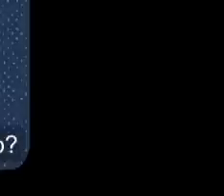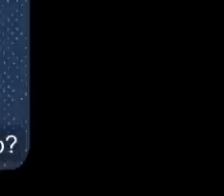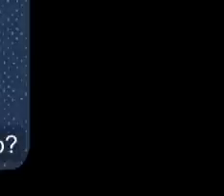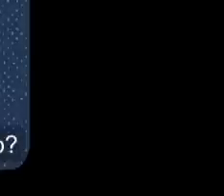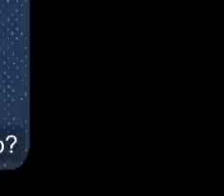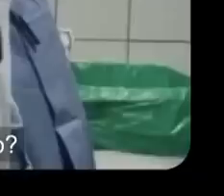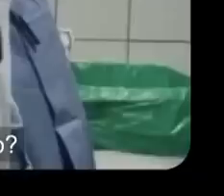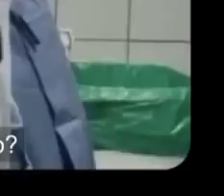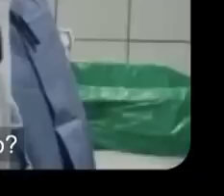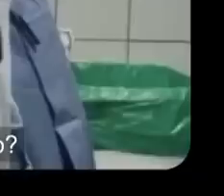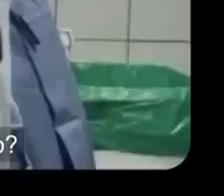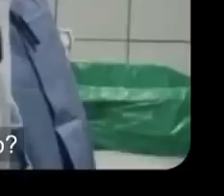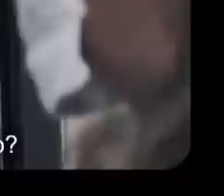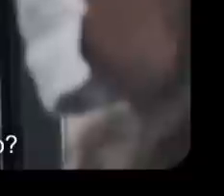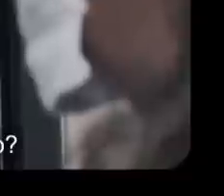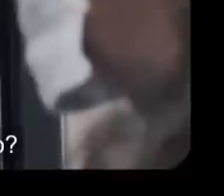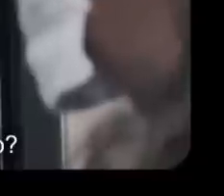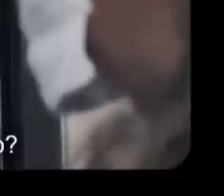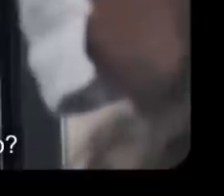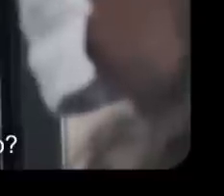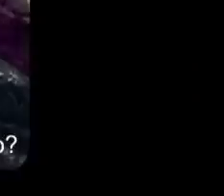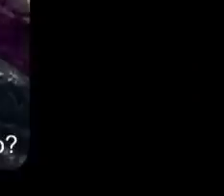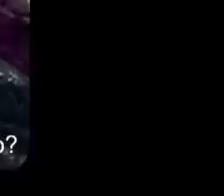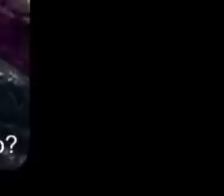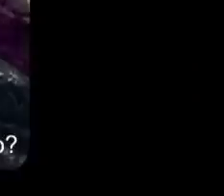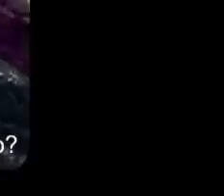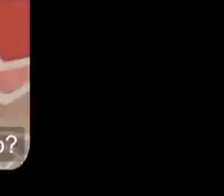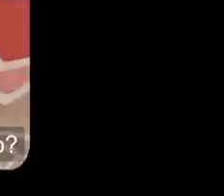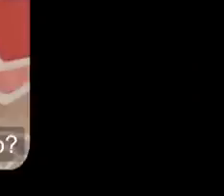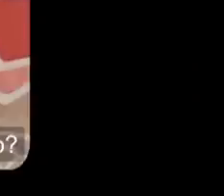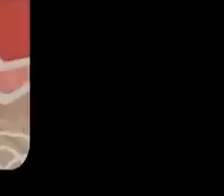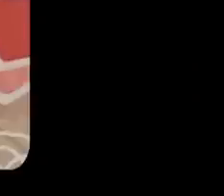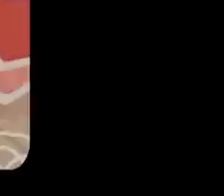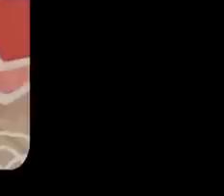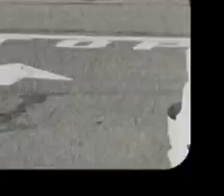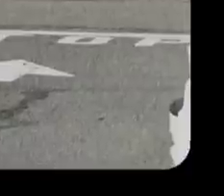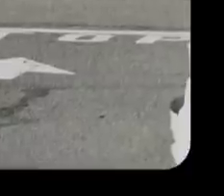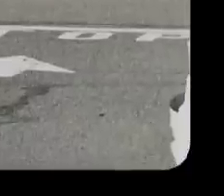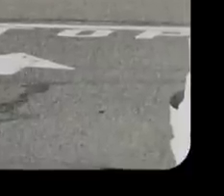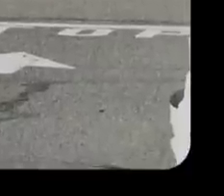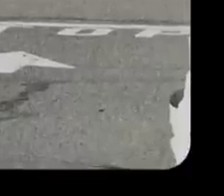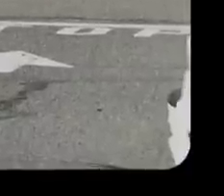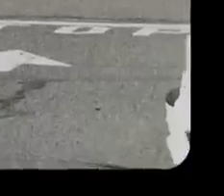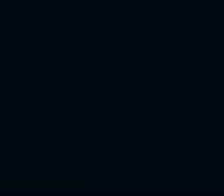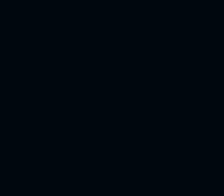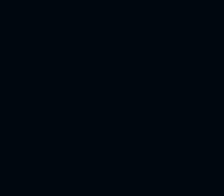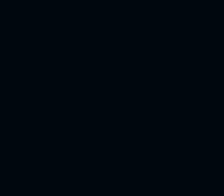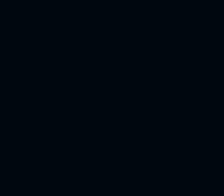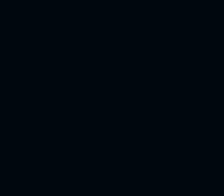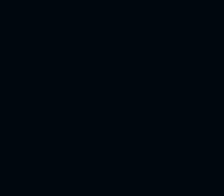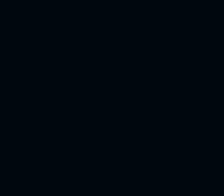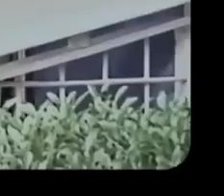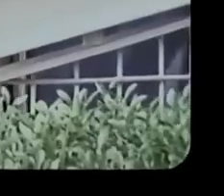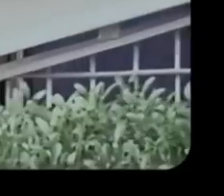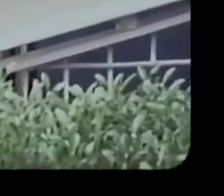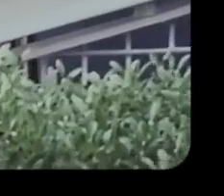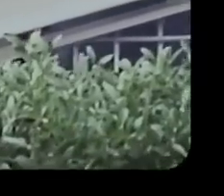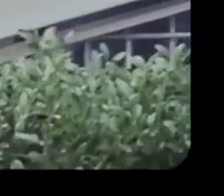¿Quién iba a prever que el mundo iba a cambiar tanto en tan poco tiempo? Que nuestras costumbres ya no iban a ser las